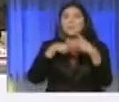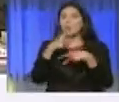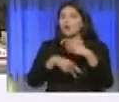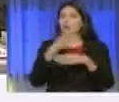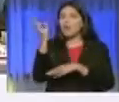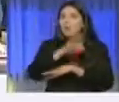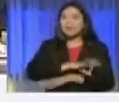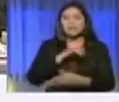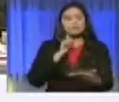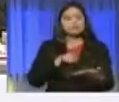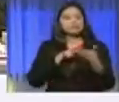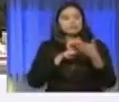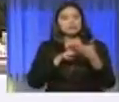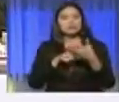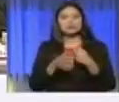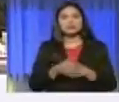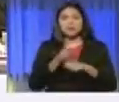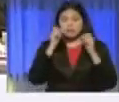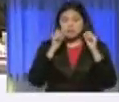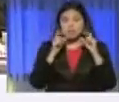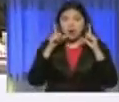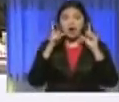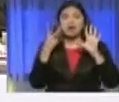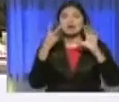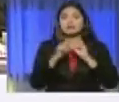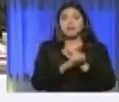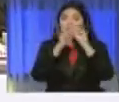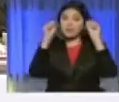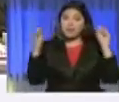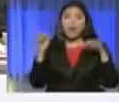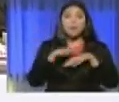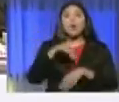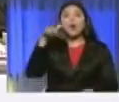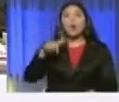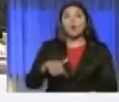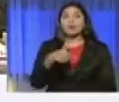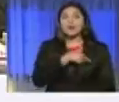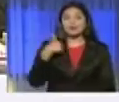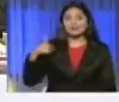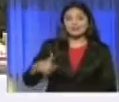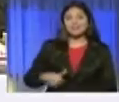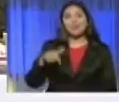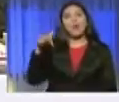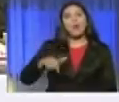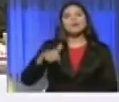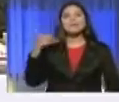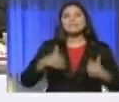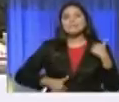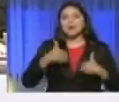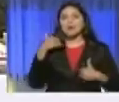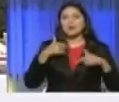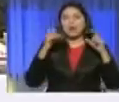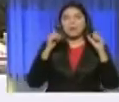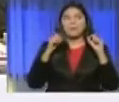completo, se levanta a las 7 de la mañana, claro, porque hoy en China ya a esta hora es miércoles, ya